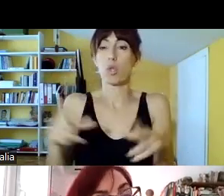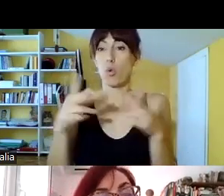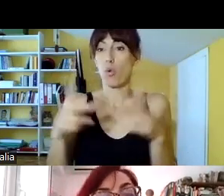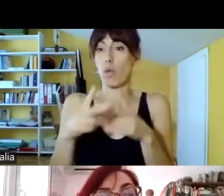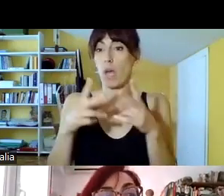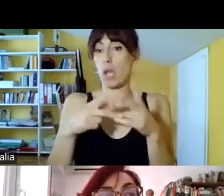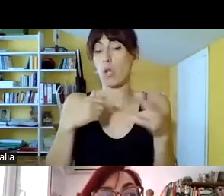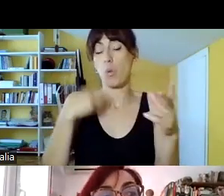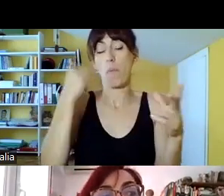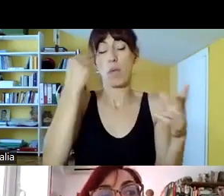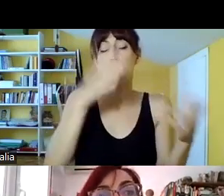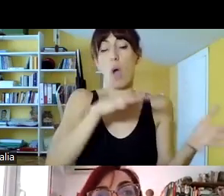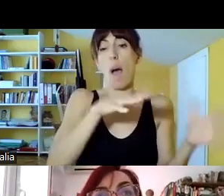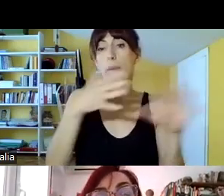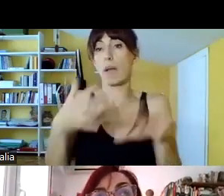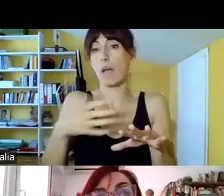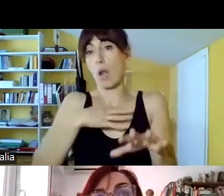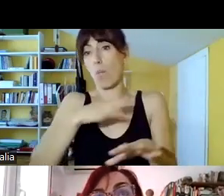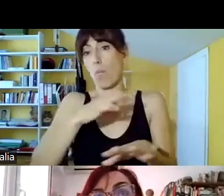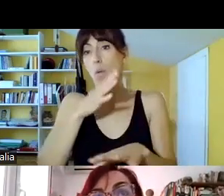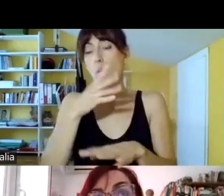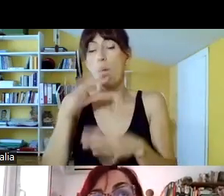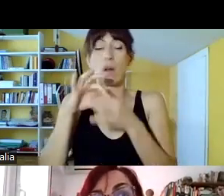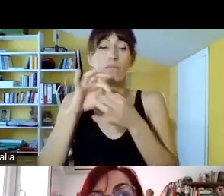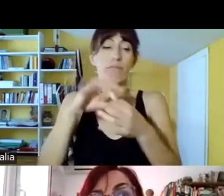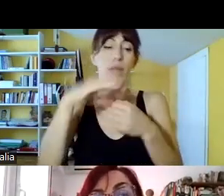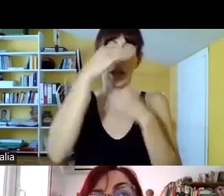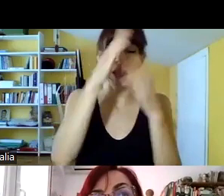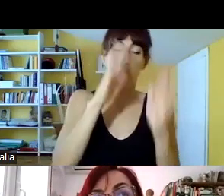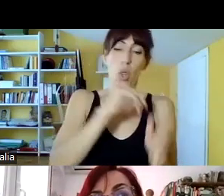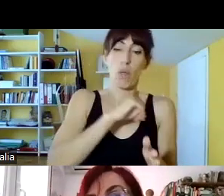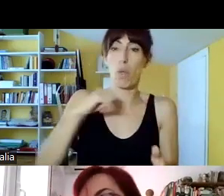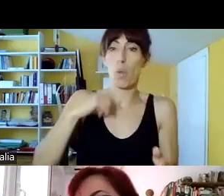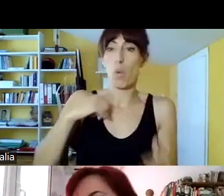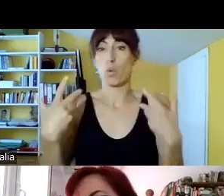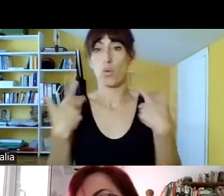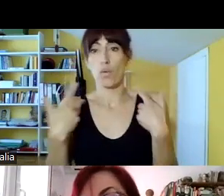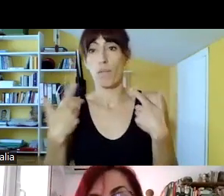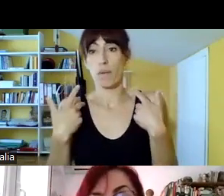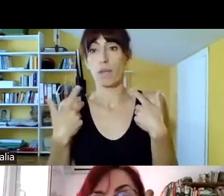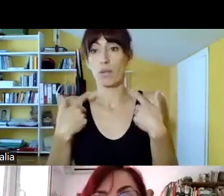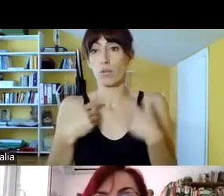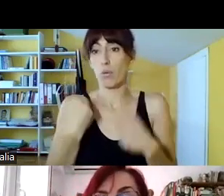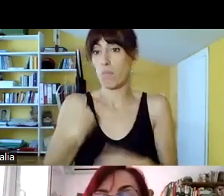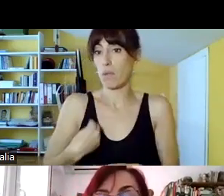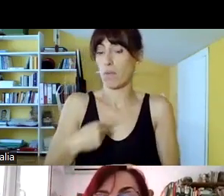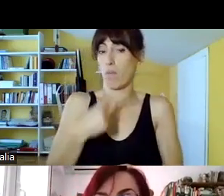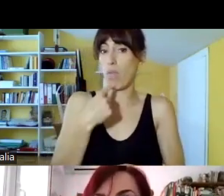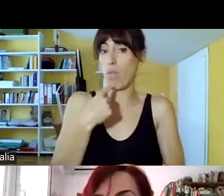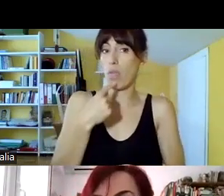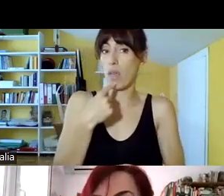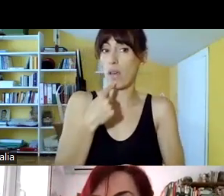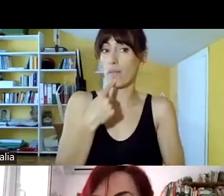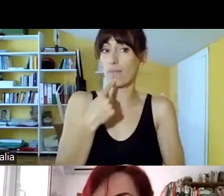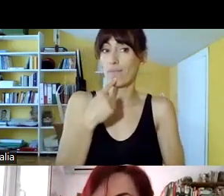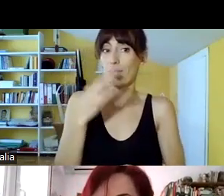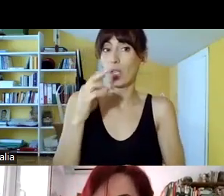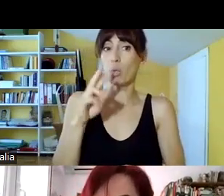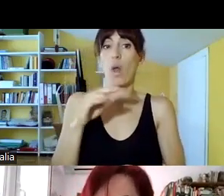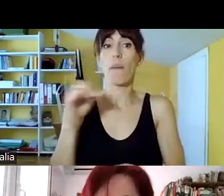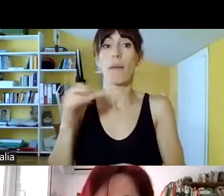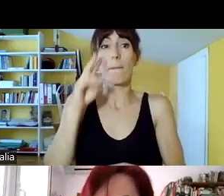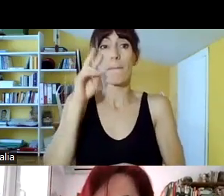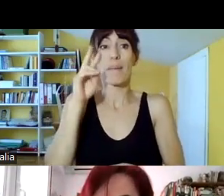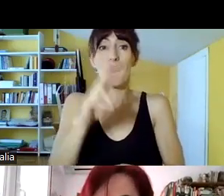son aplicables porque tienen que ver con la atención individual al sufrimiento, ¿no? Y con esto que decía Turabian, de mirar a la comunidad desde